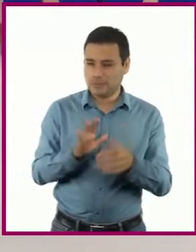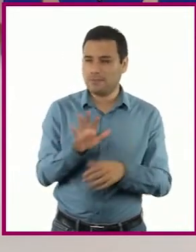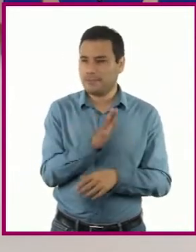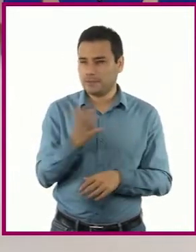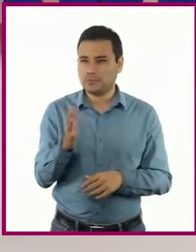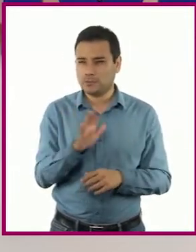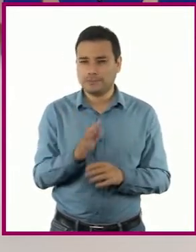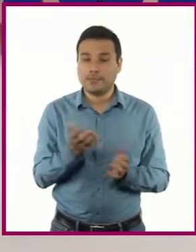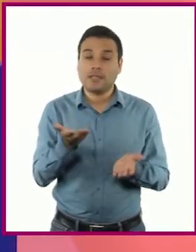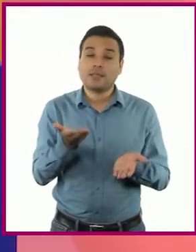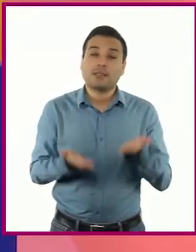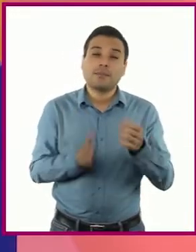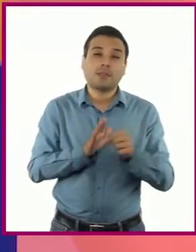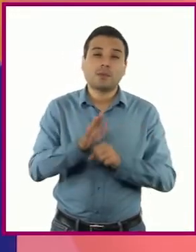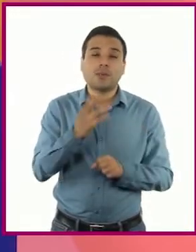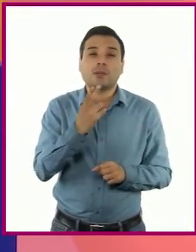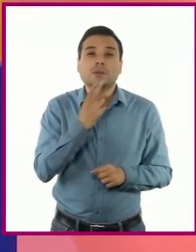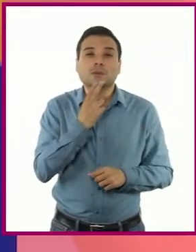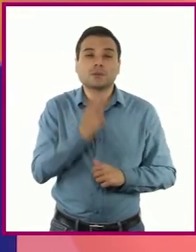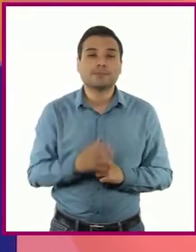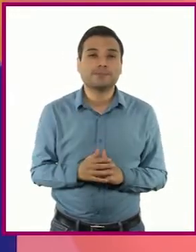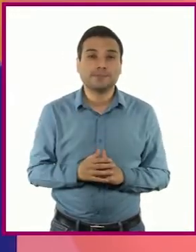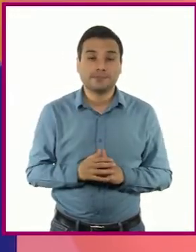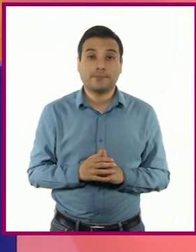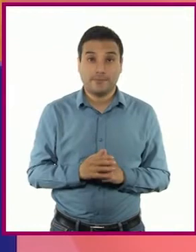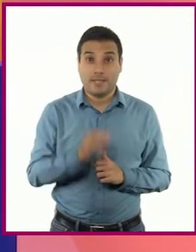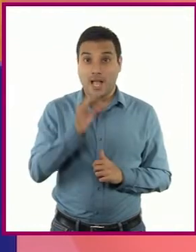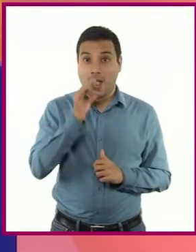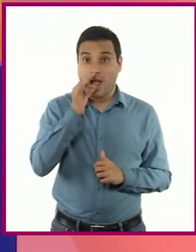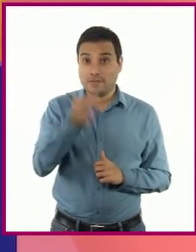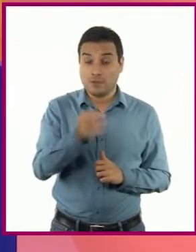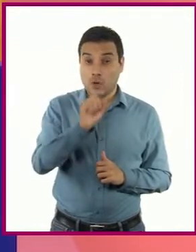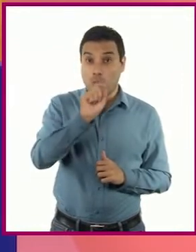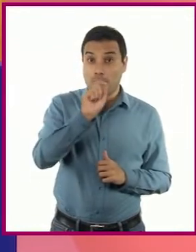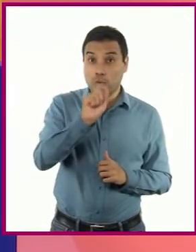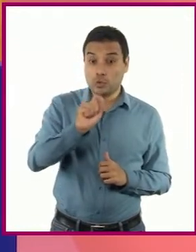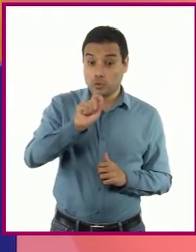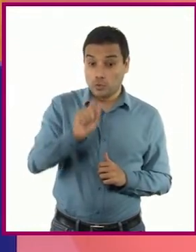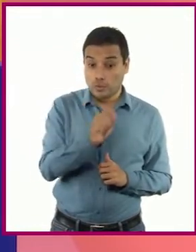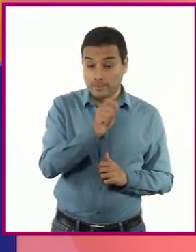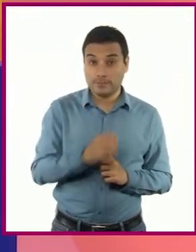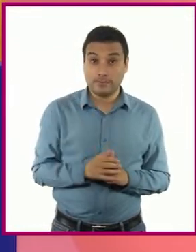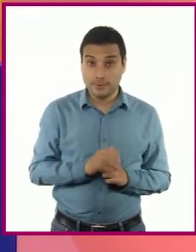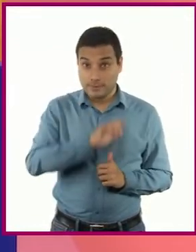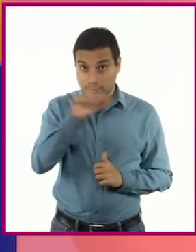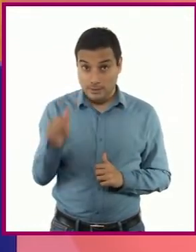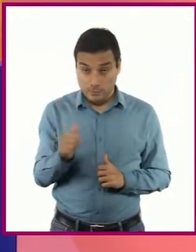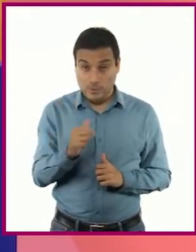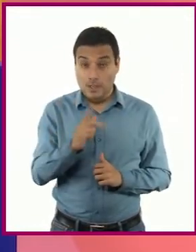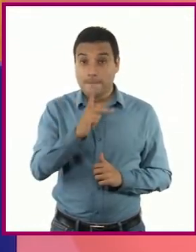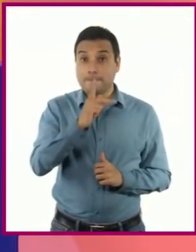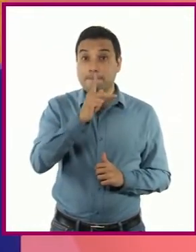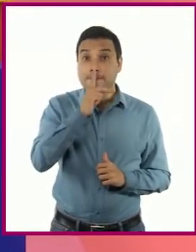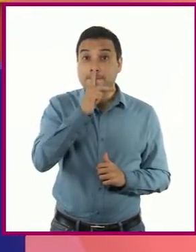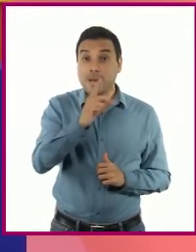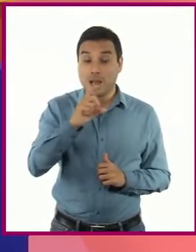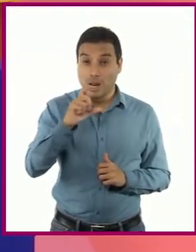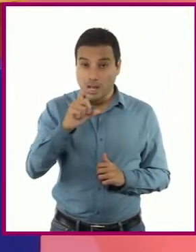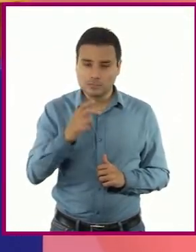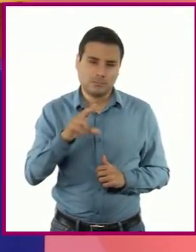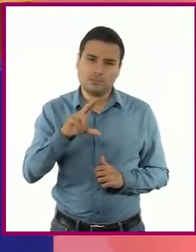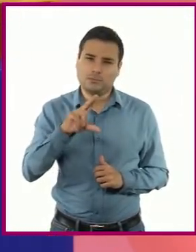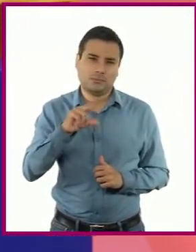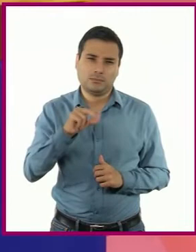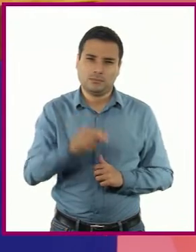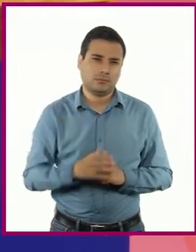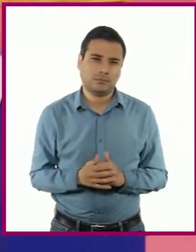darle. Cabe aclarar que después del punto y coma no se escribe mayúscula, salvo que se trate de